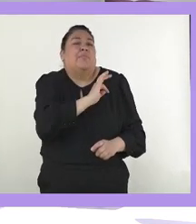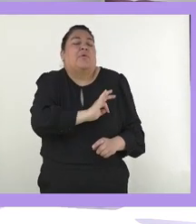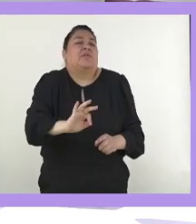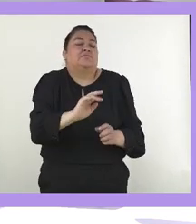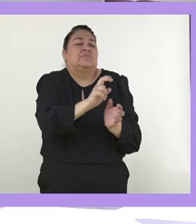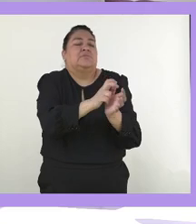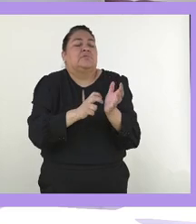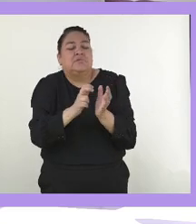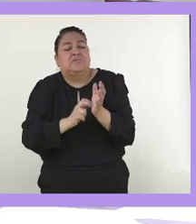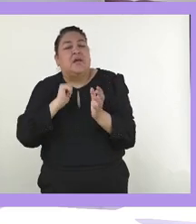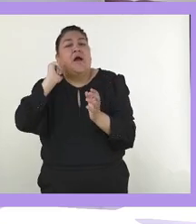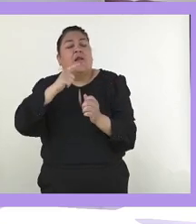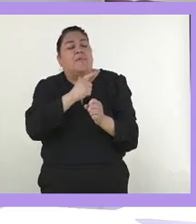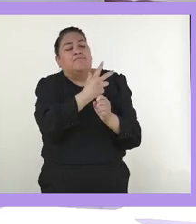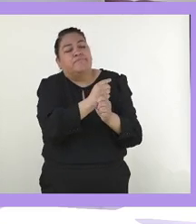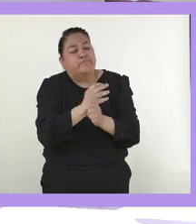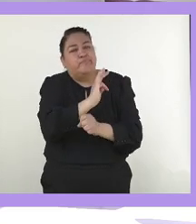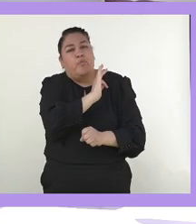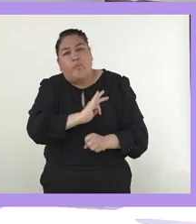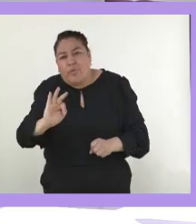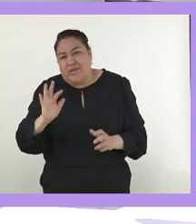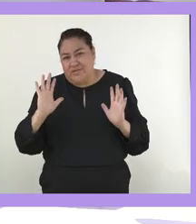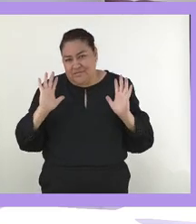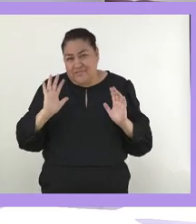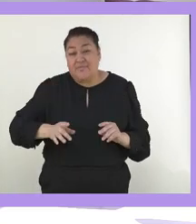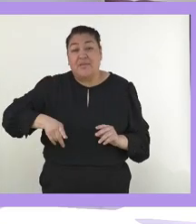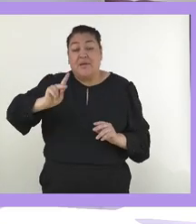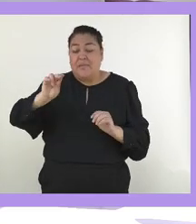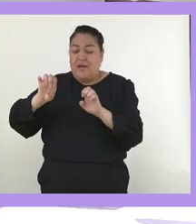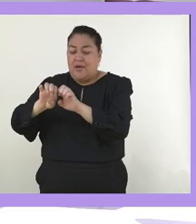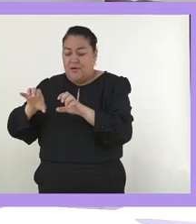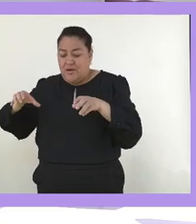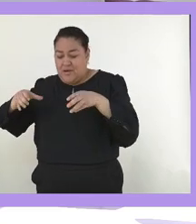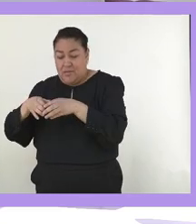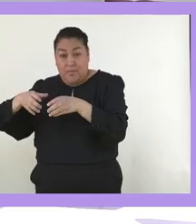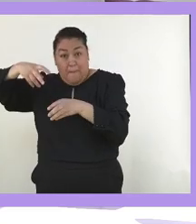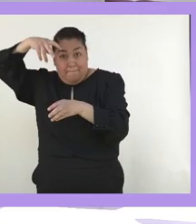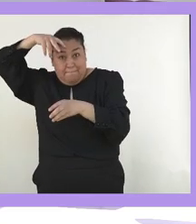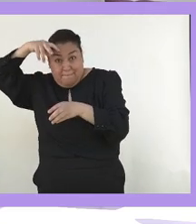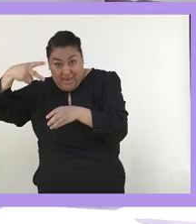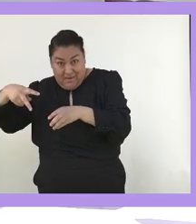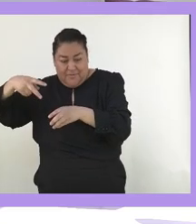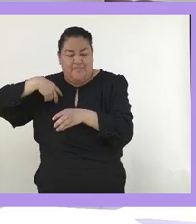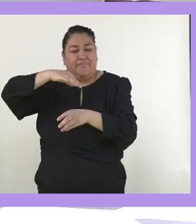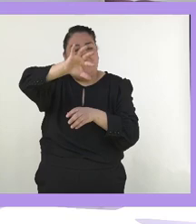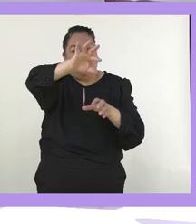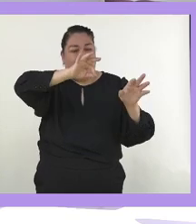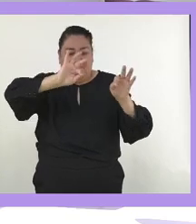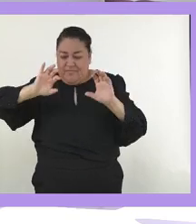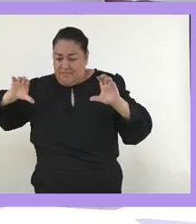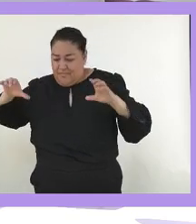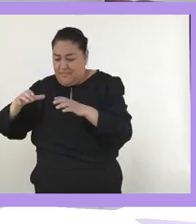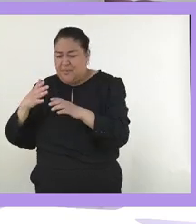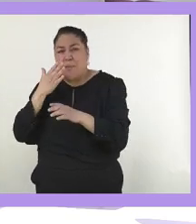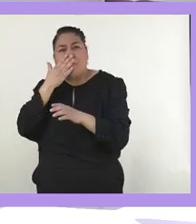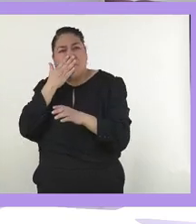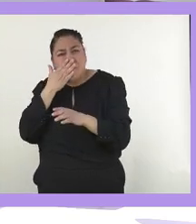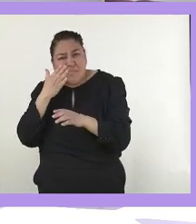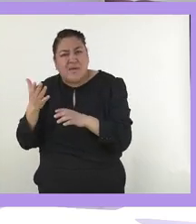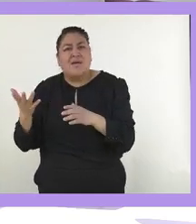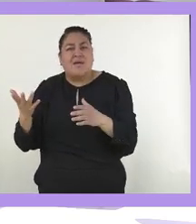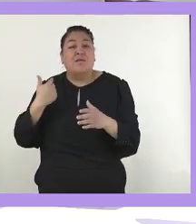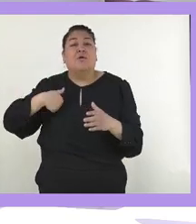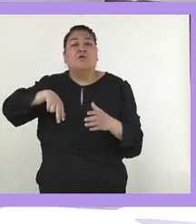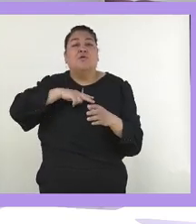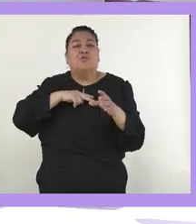mejorando pero desde punto de vista de selección nacional Yo creo que es importante ver la pantalla grande no es